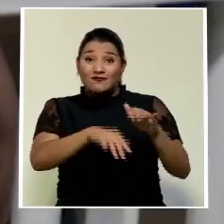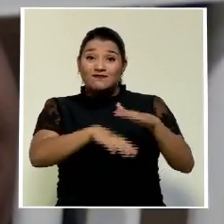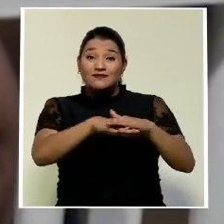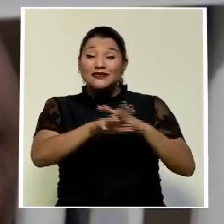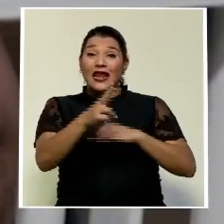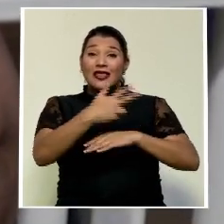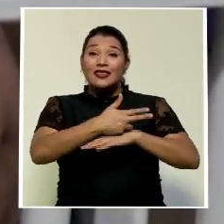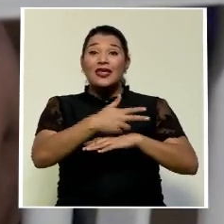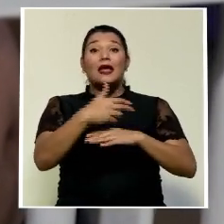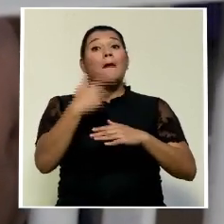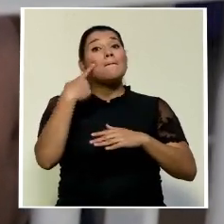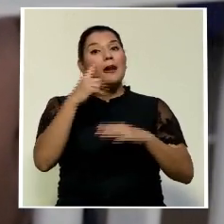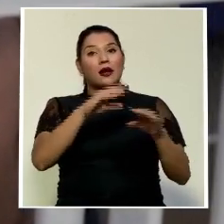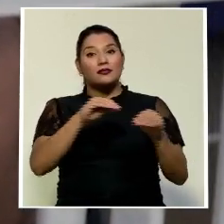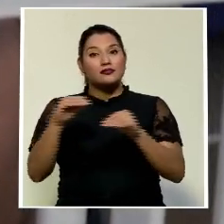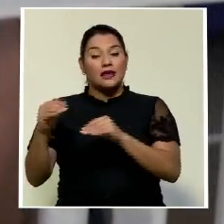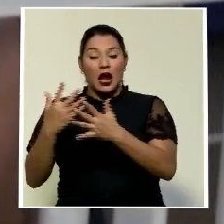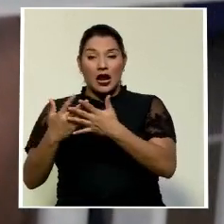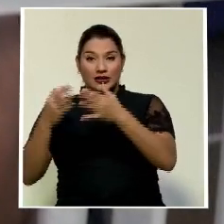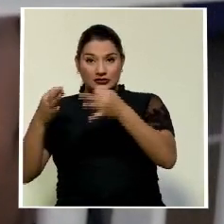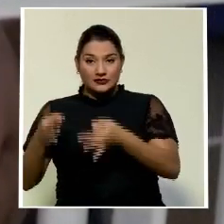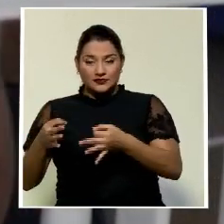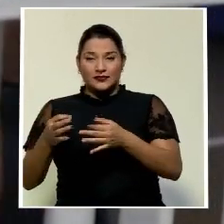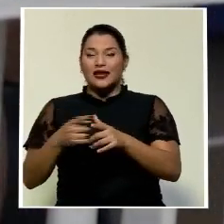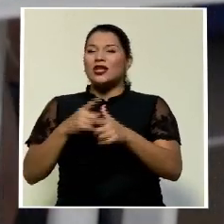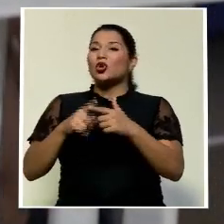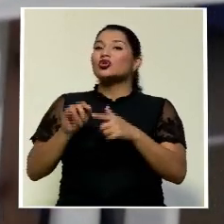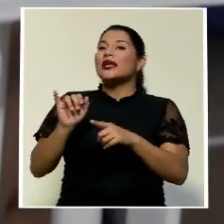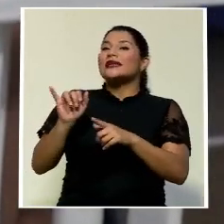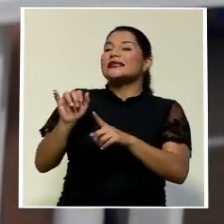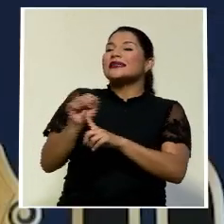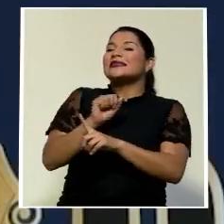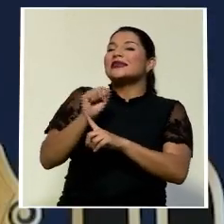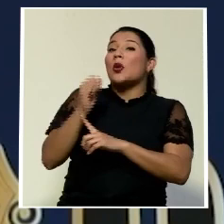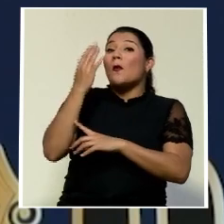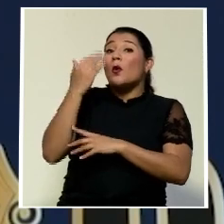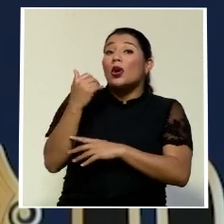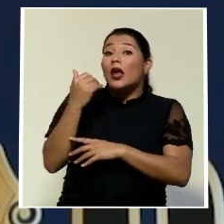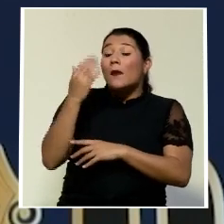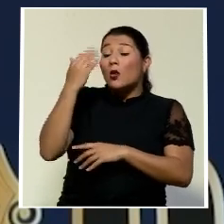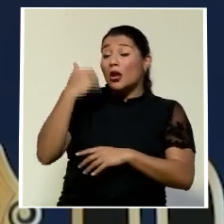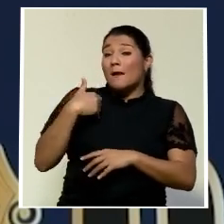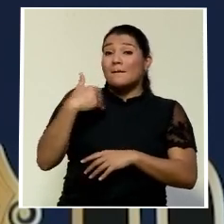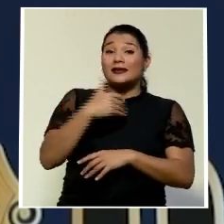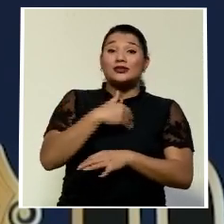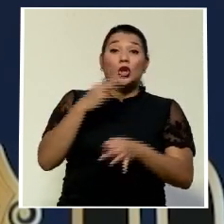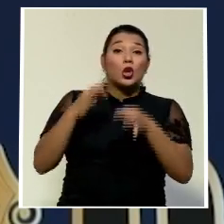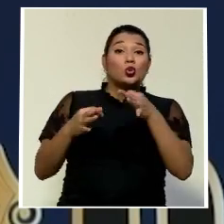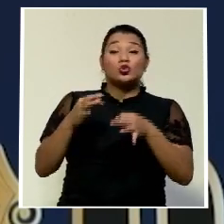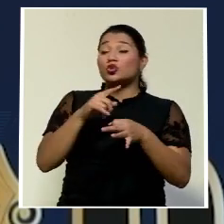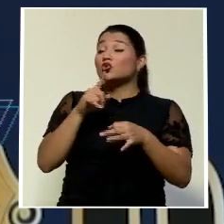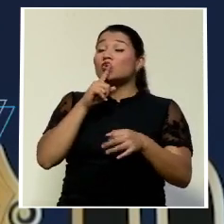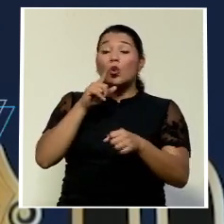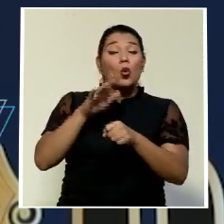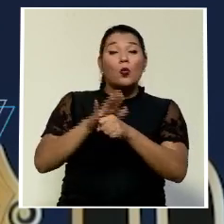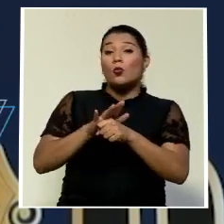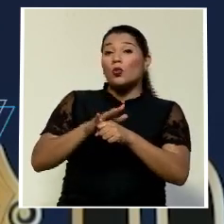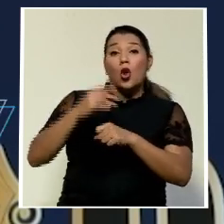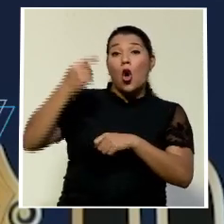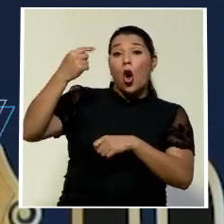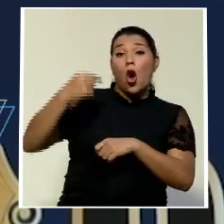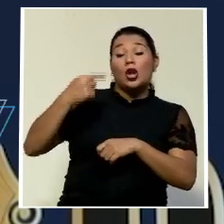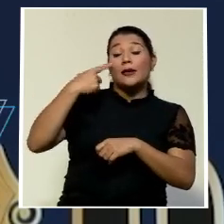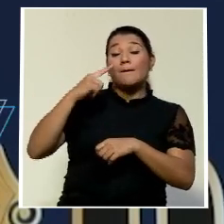es una circunstancia que deriva del incumplimiento del Ministerio de Justicia a las órdenes que emiten